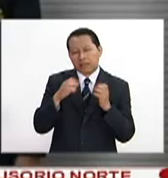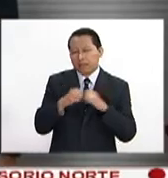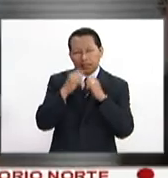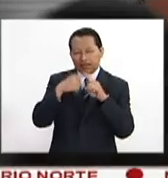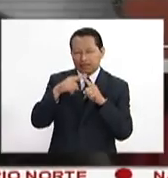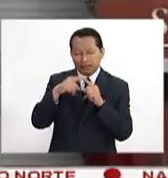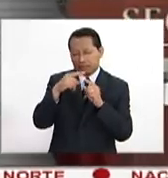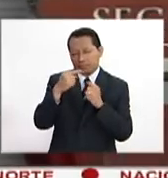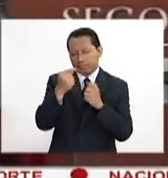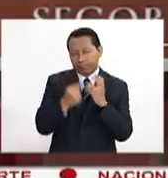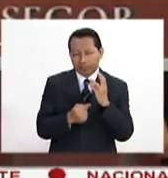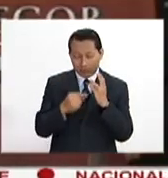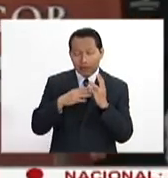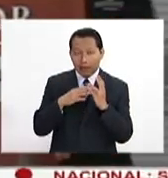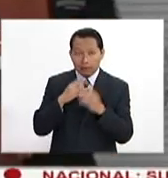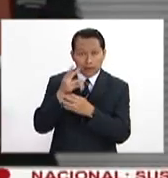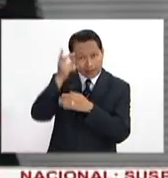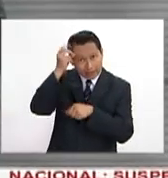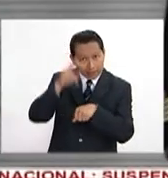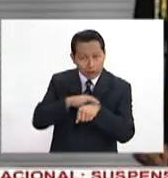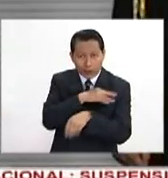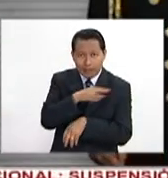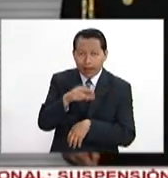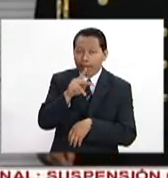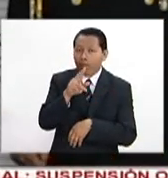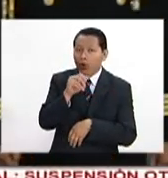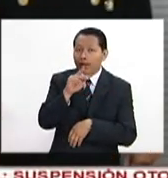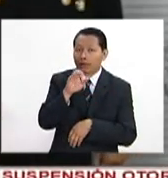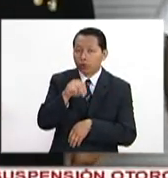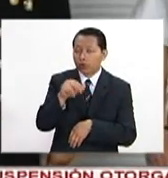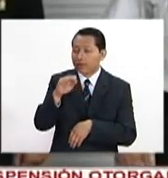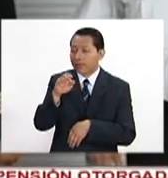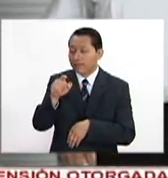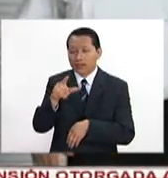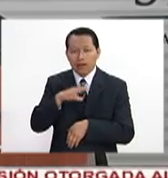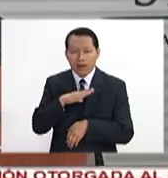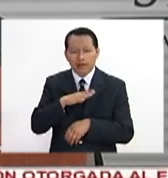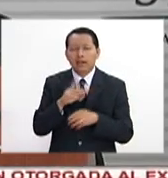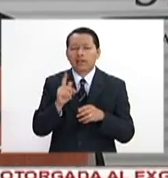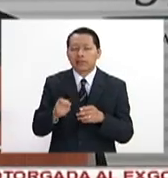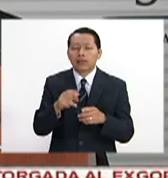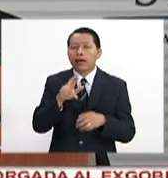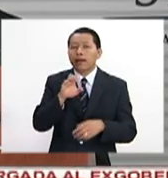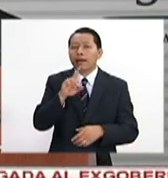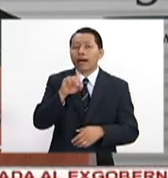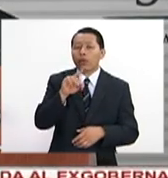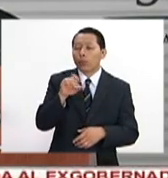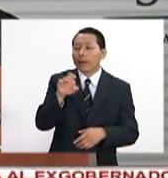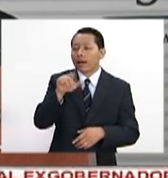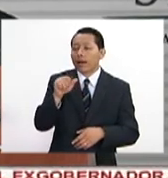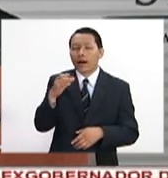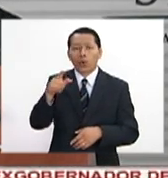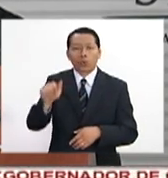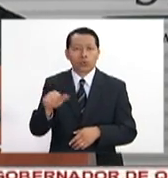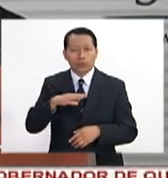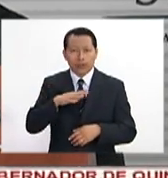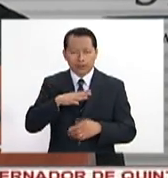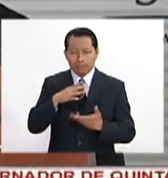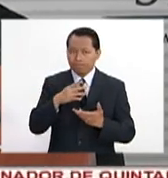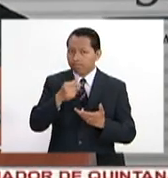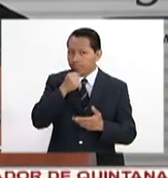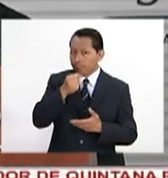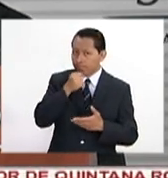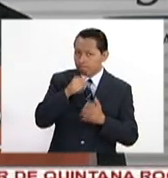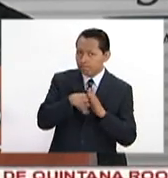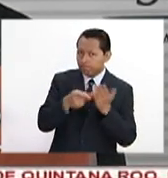lo informó el director general de Protección Civil de la Secretaría de Gobernación, Ricardo de la Cruz. En conferencia de